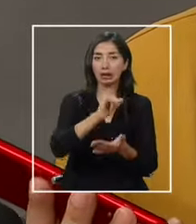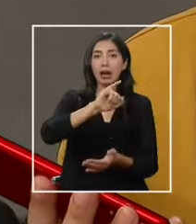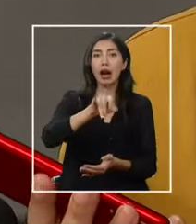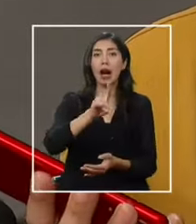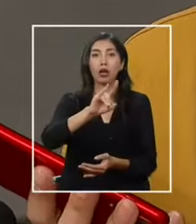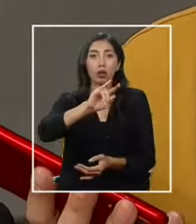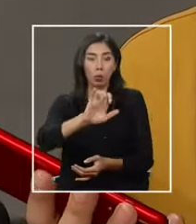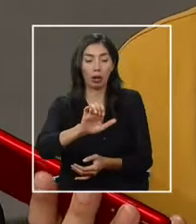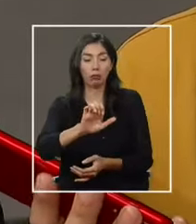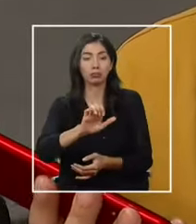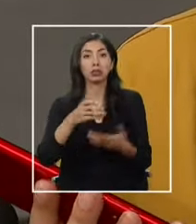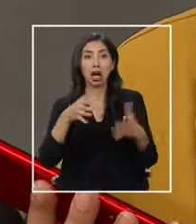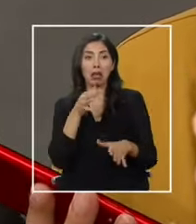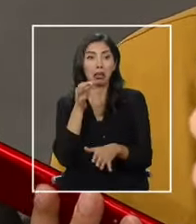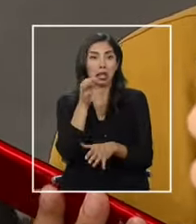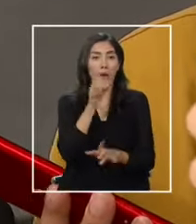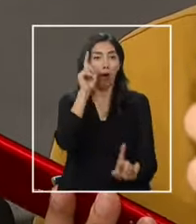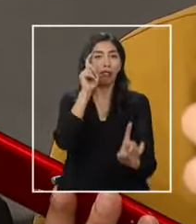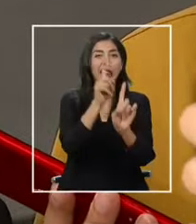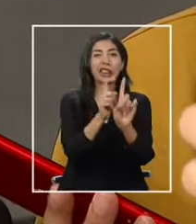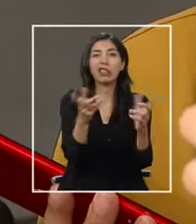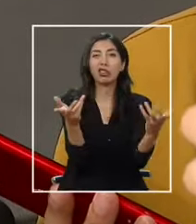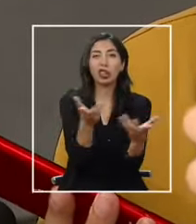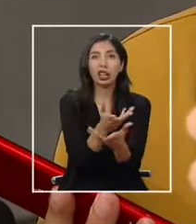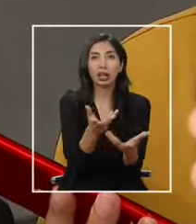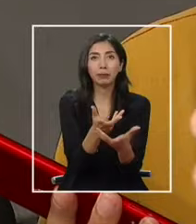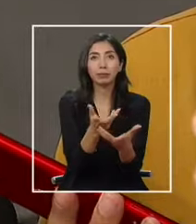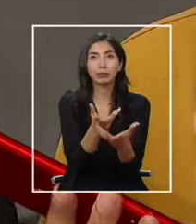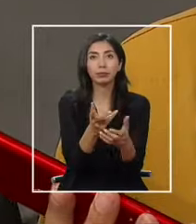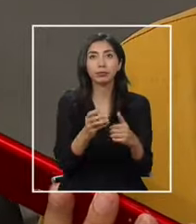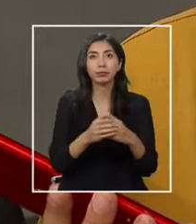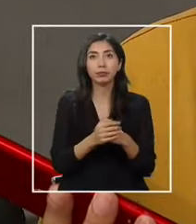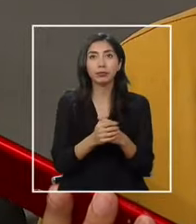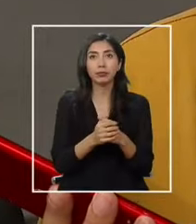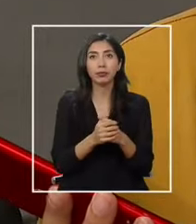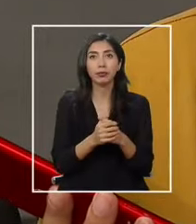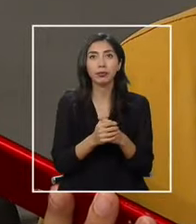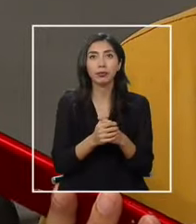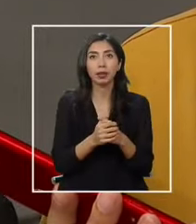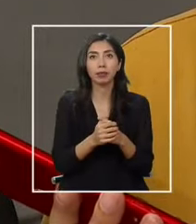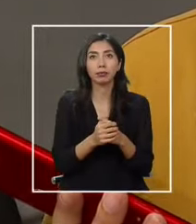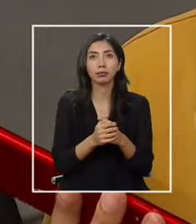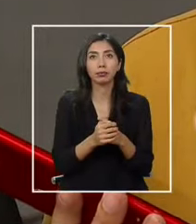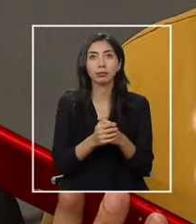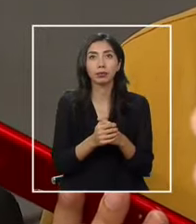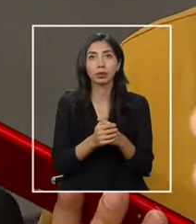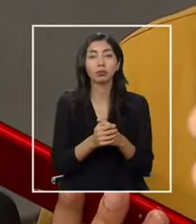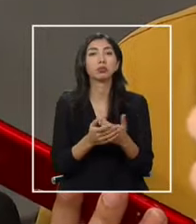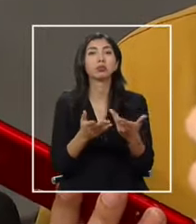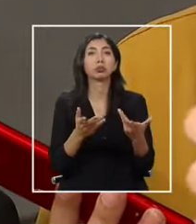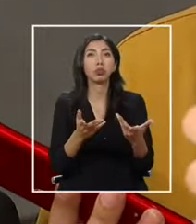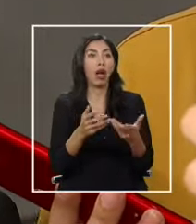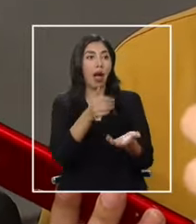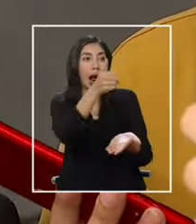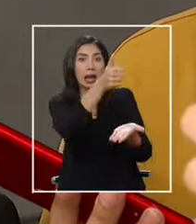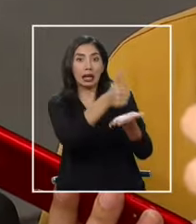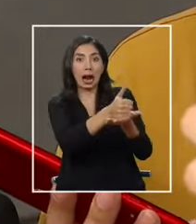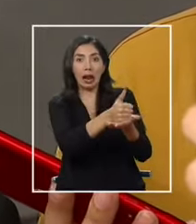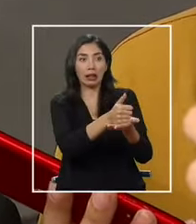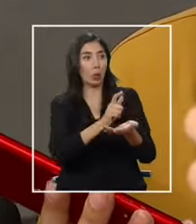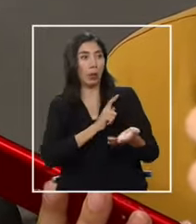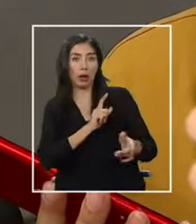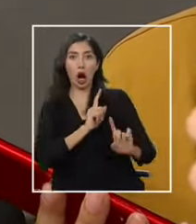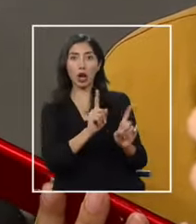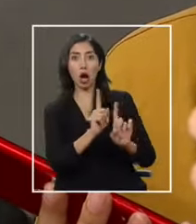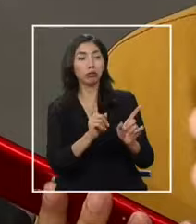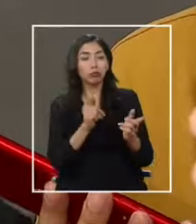principal está en que nada pueda ser comprendido acá como una materia para blindar al alcalde, sino que más bien donde